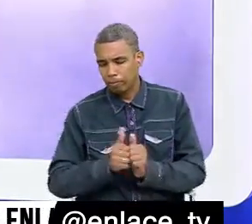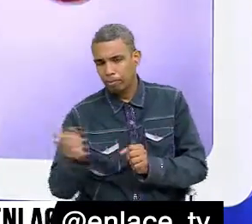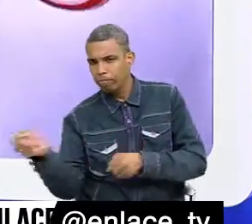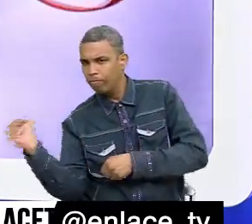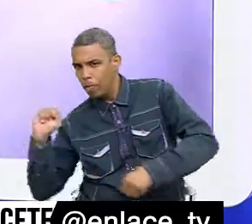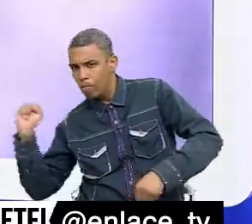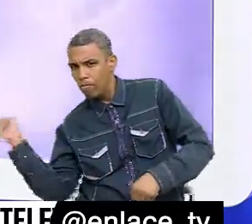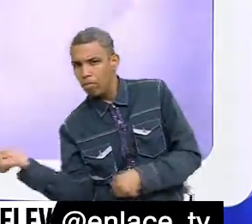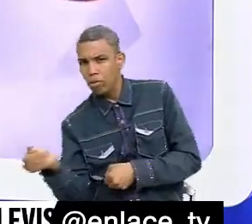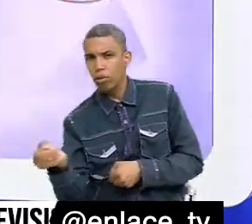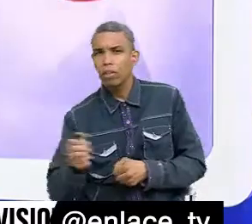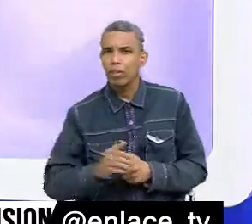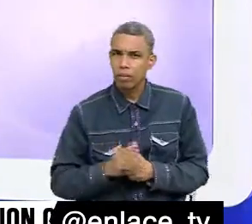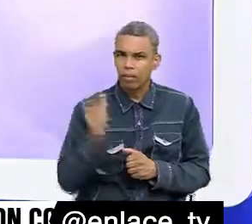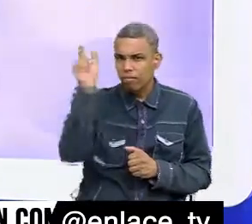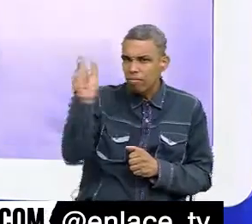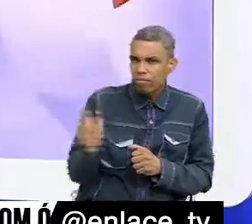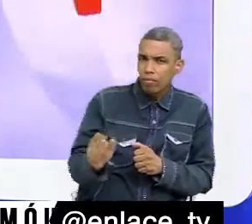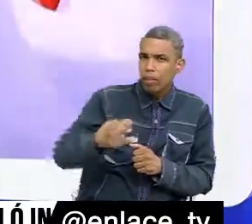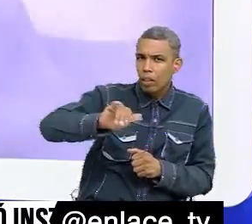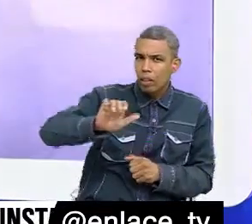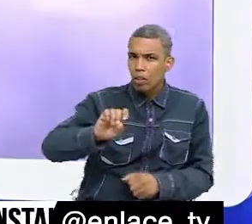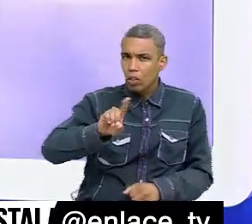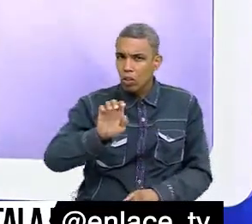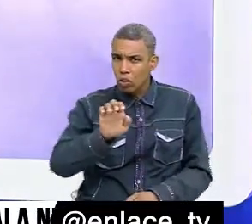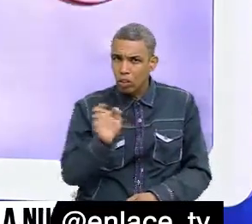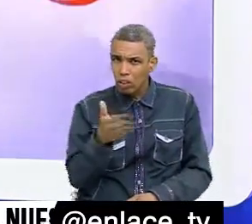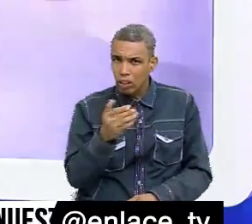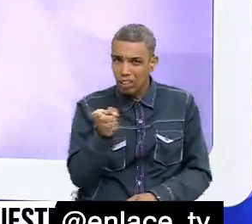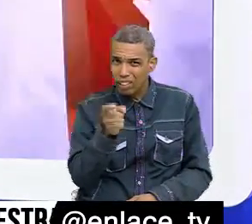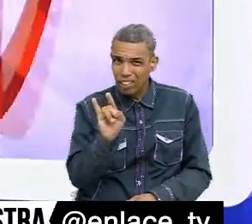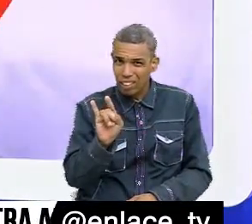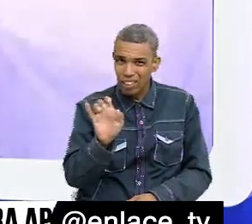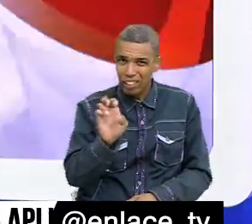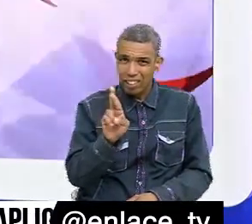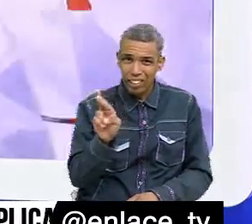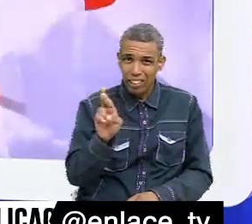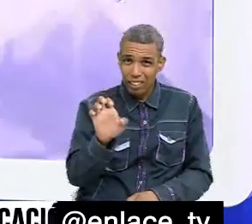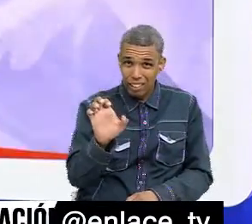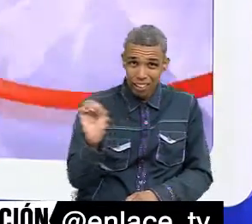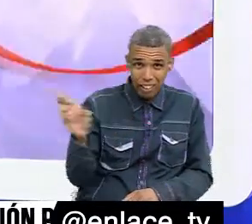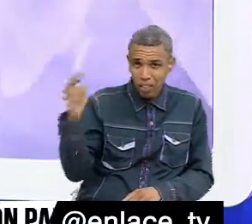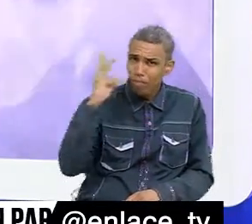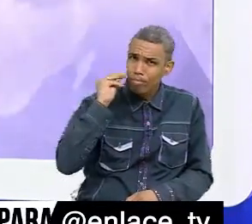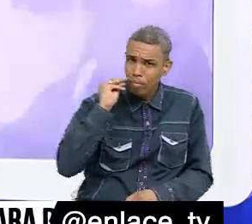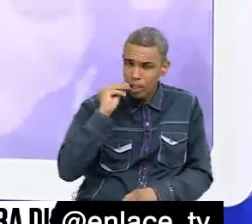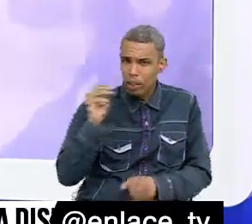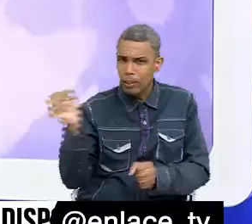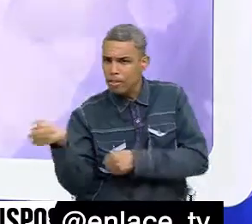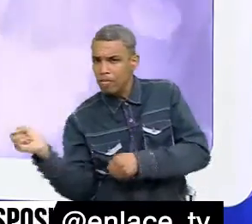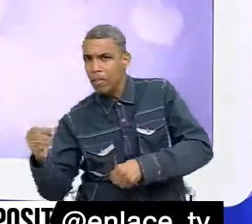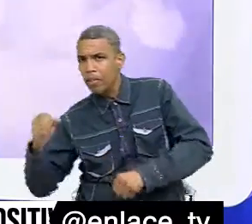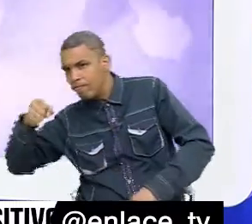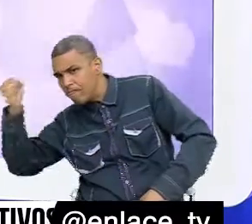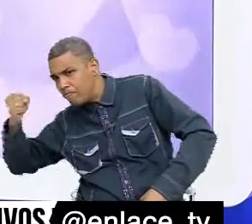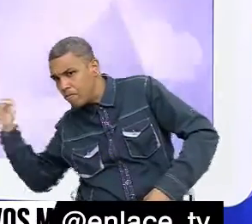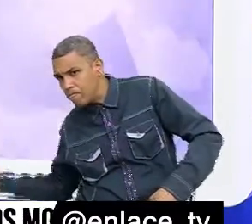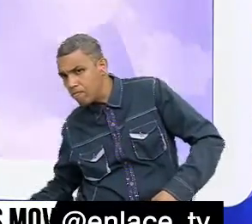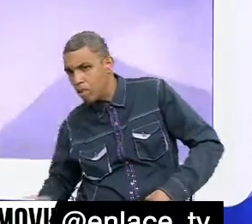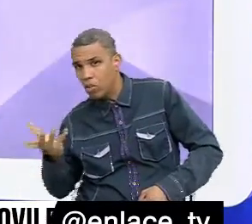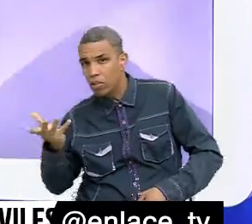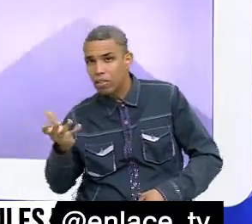allí en el estadio Joaquín Barros Machuca, instructor de esta disciplina deportiva. Él es lanzador e invita a todos los, aquellos